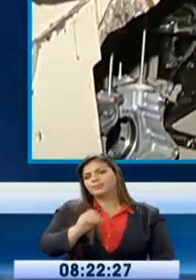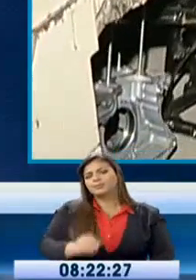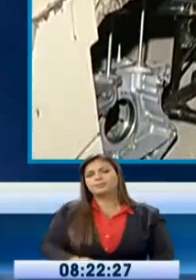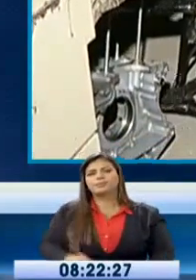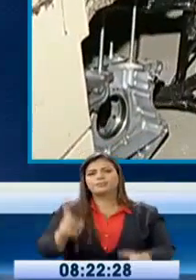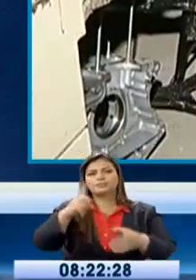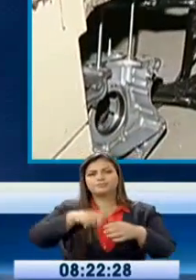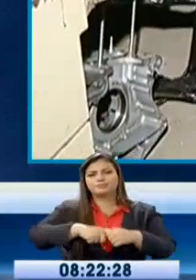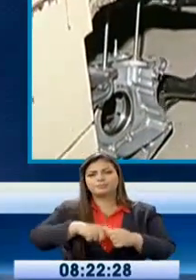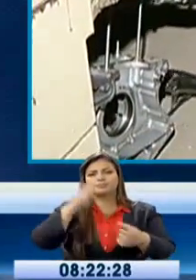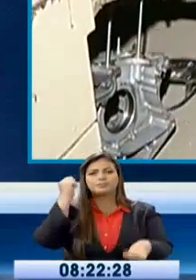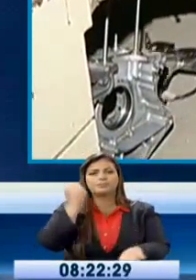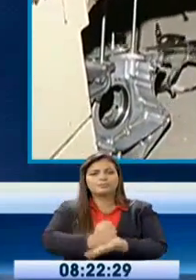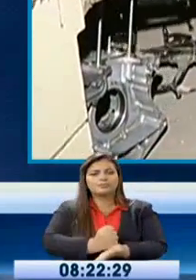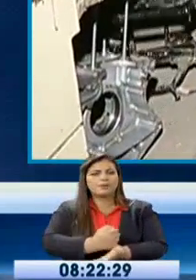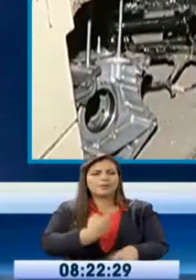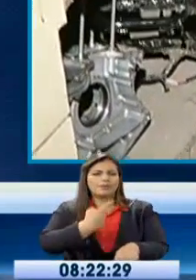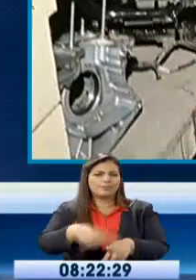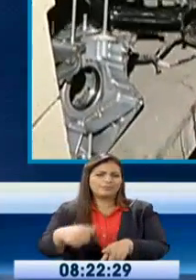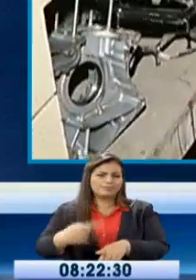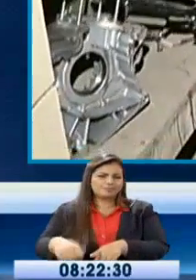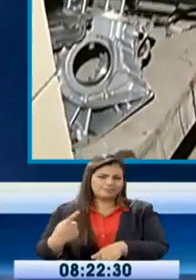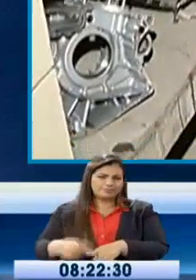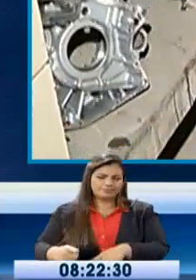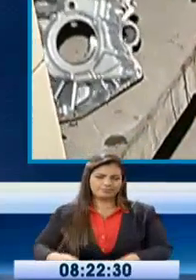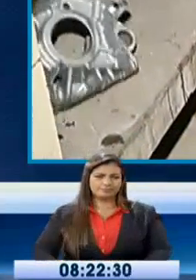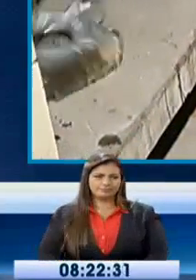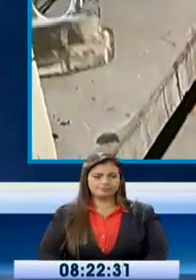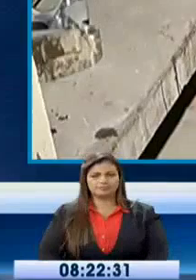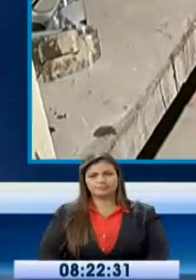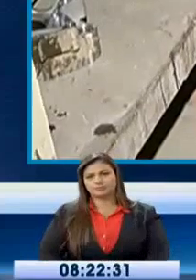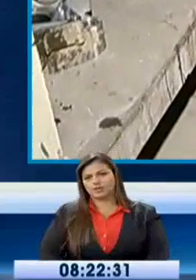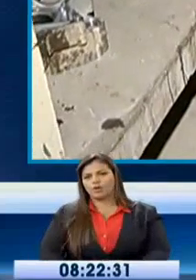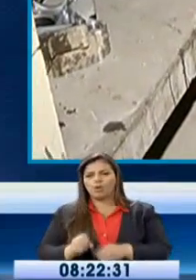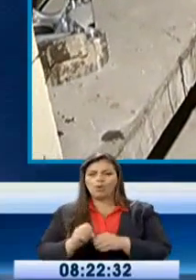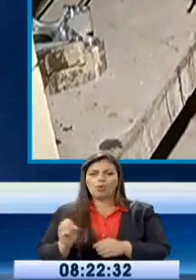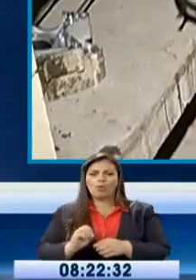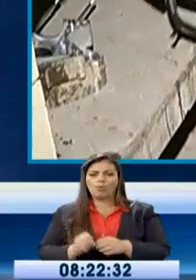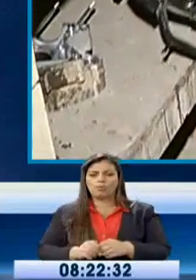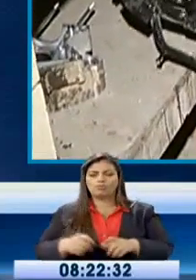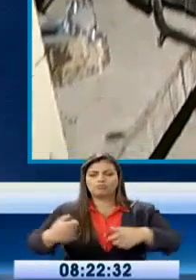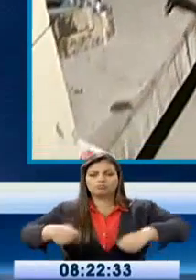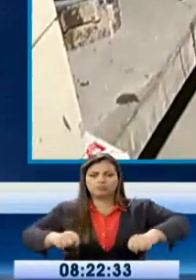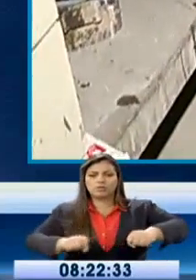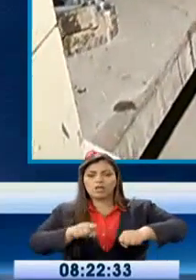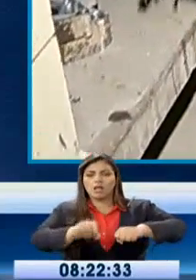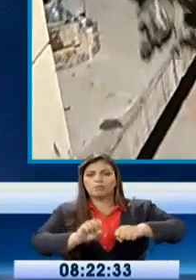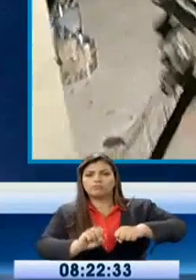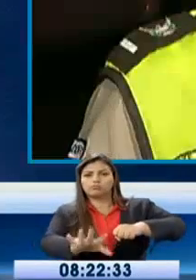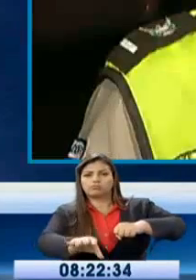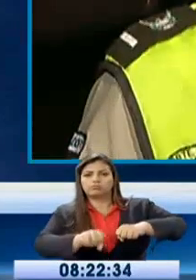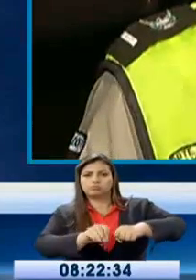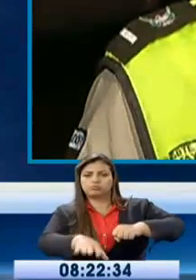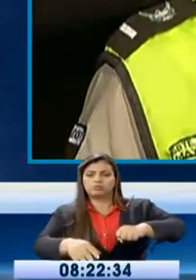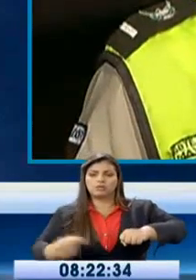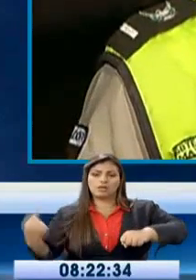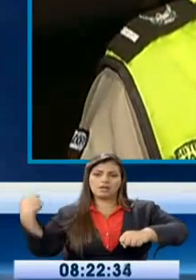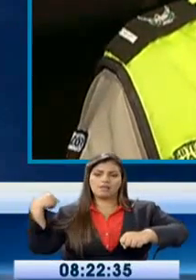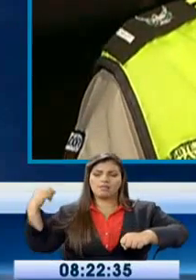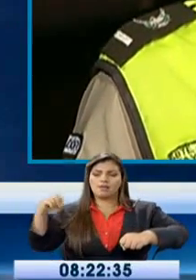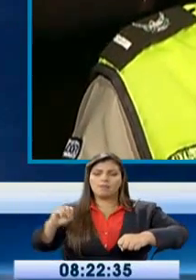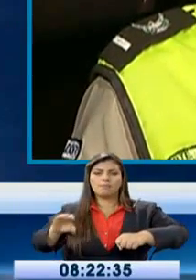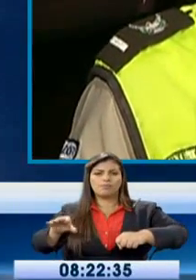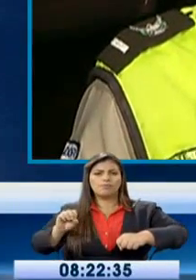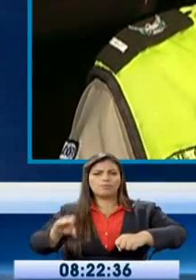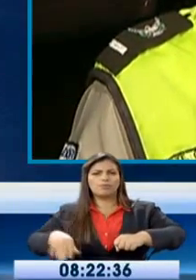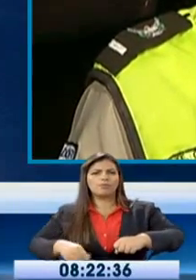moto, el fantasma que anda sin placa? Por supuesto. Placa, sin luces y otras cosas. Porque a lo mejor por las llantas lisas, bueno, es un peligro.